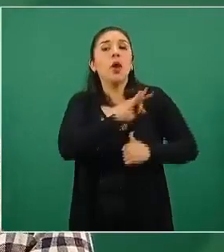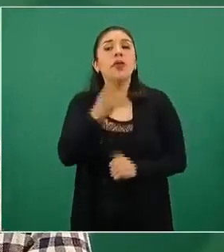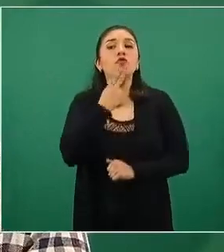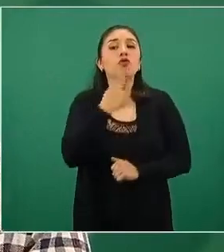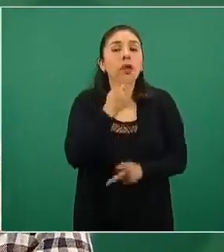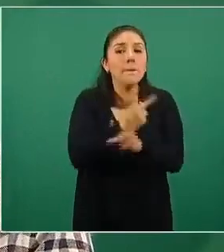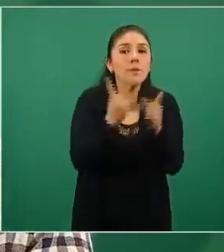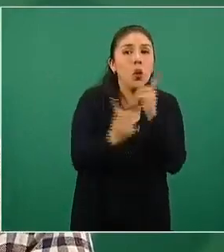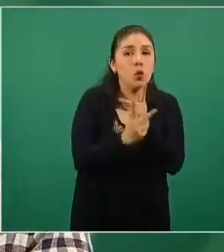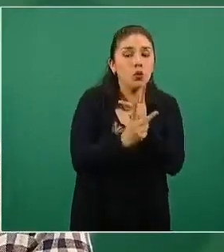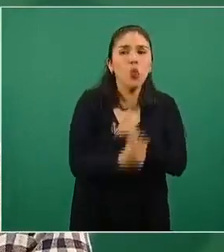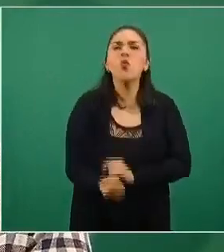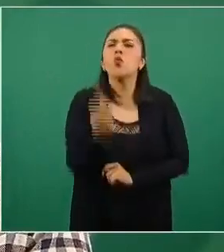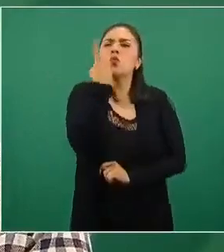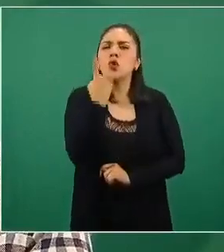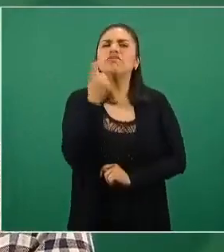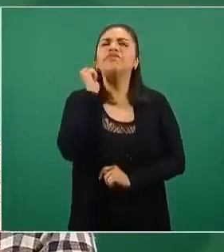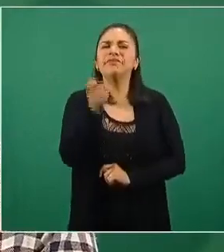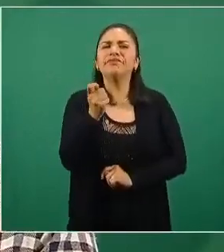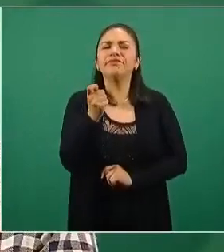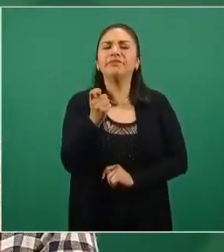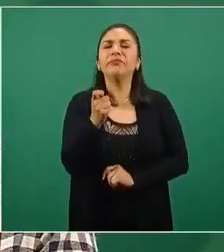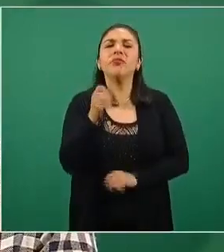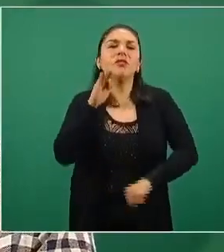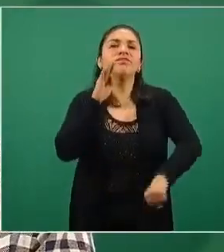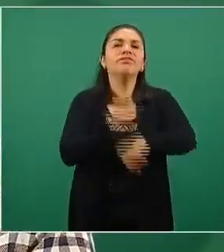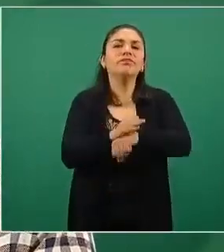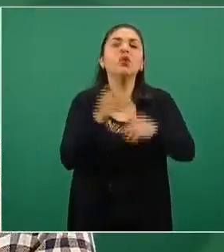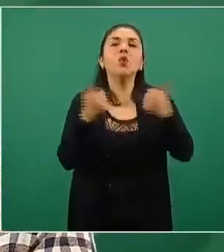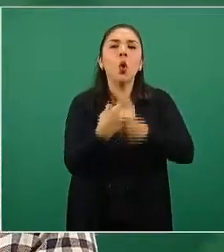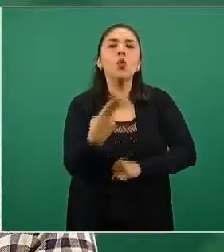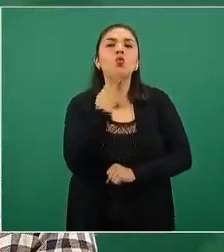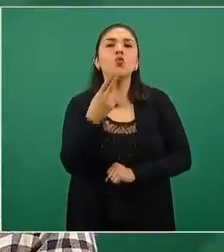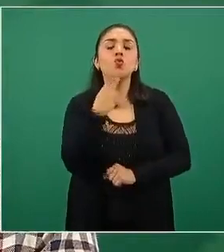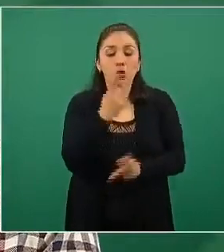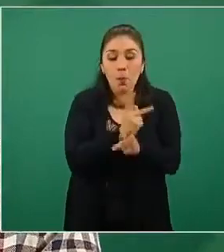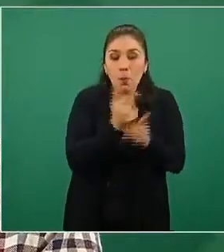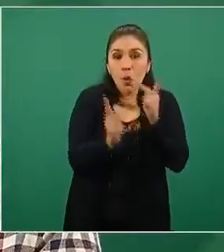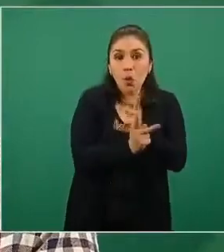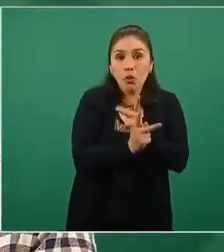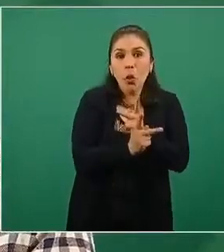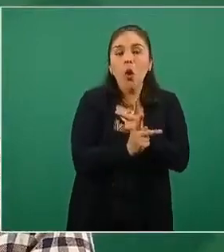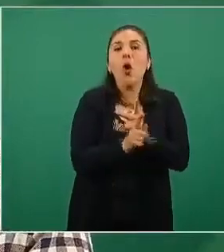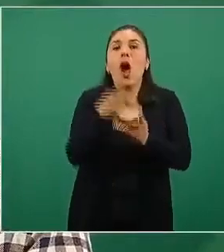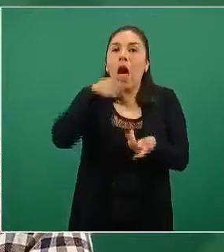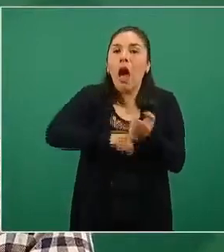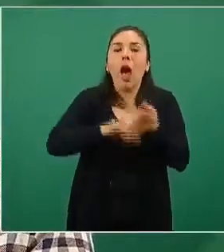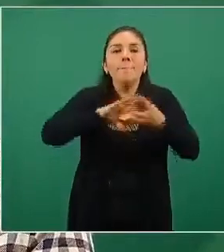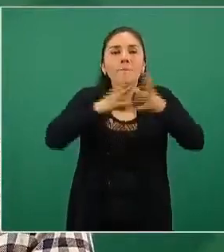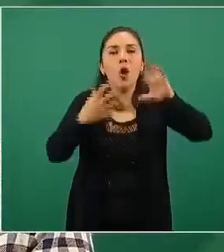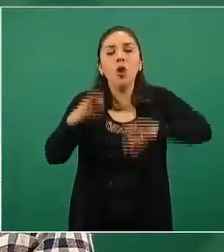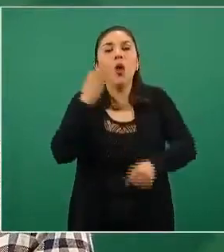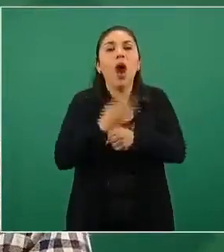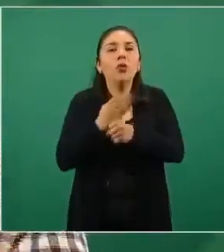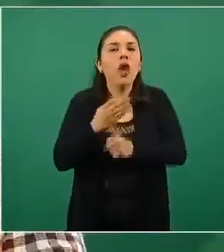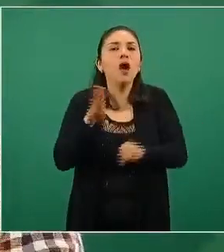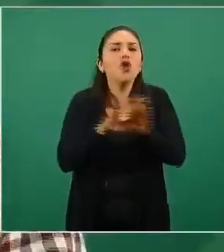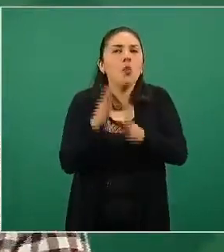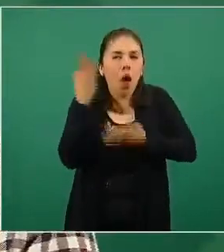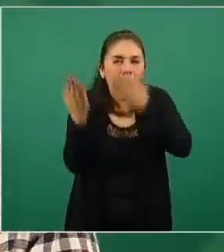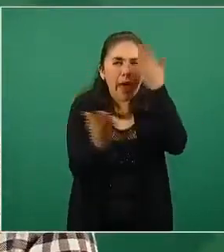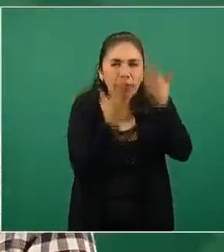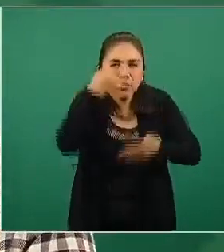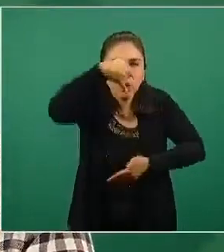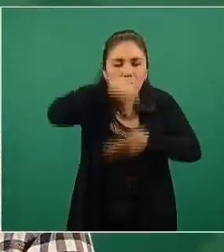los productos. Una de ellas es la que respalda el uso de los productos como moléculas en experimentación, y este